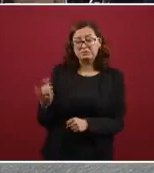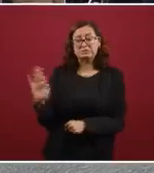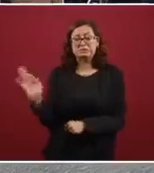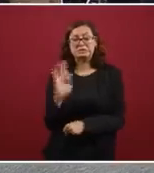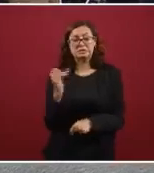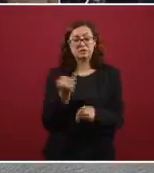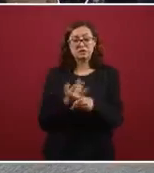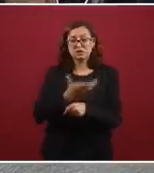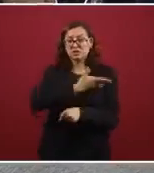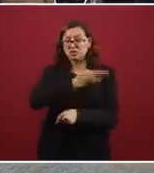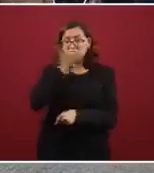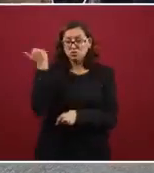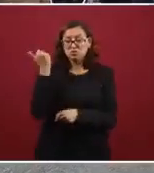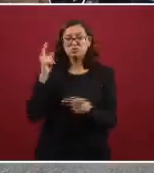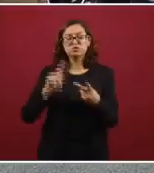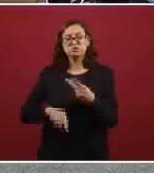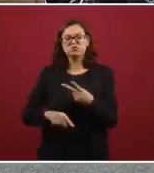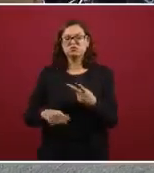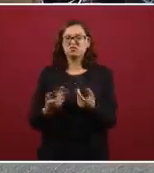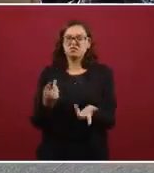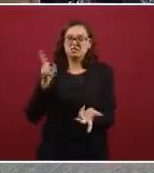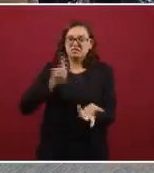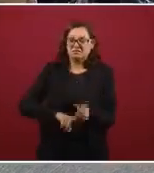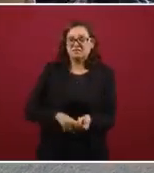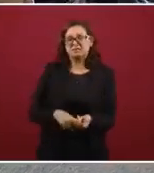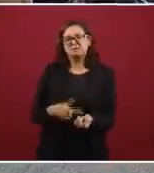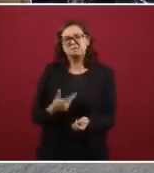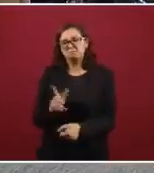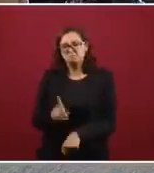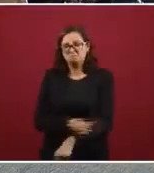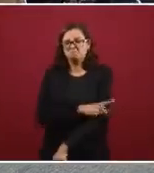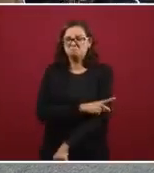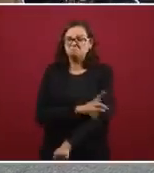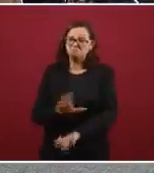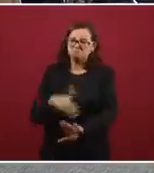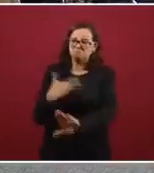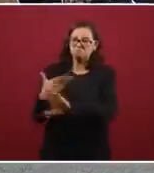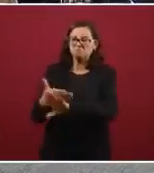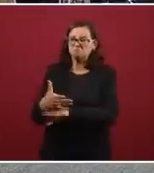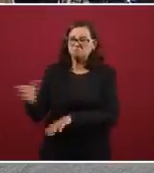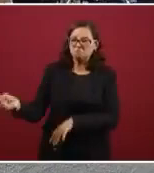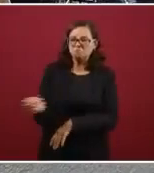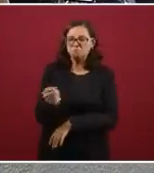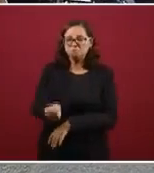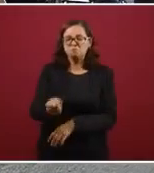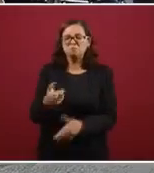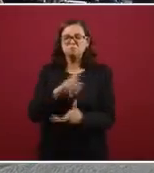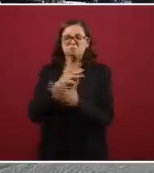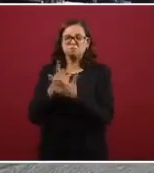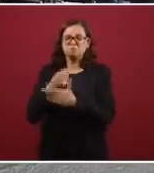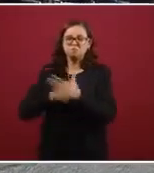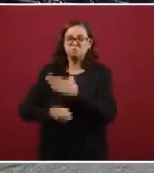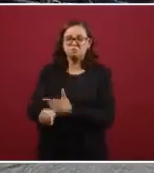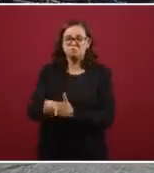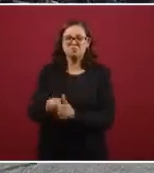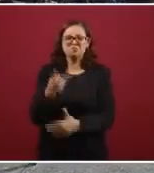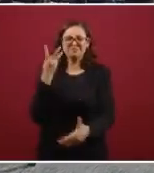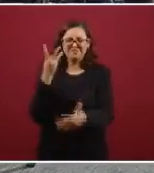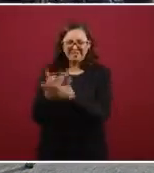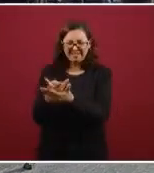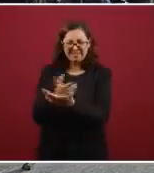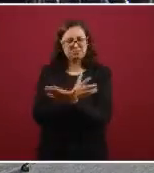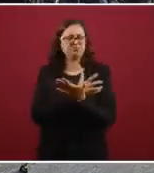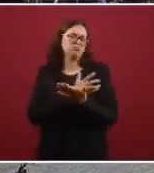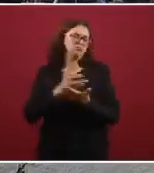inocencia. Se usaron criterios viciados y oficiosos que no colman los extremos para solicitar la prisión